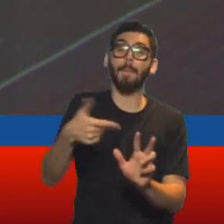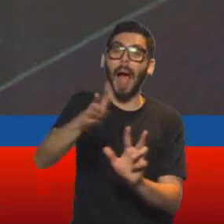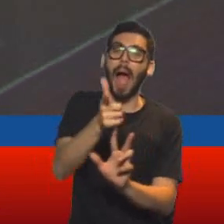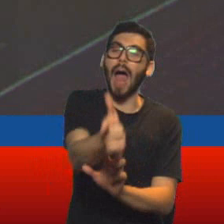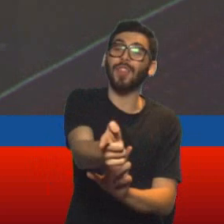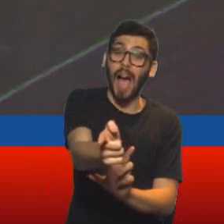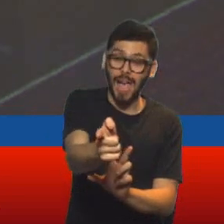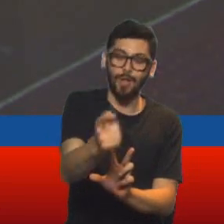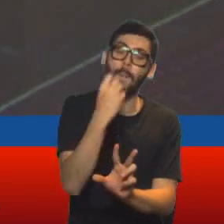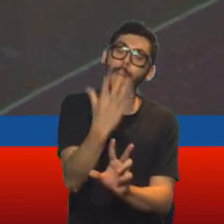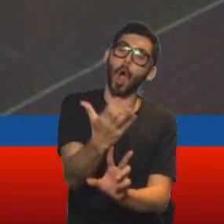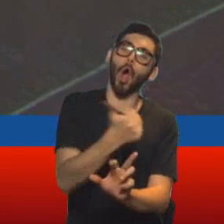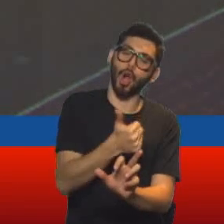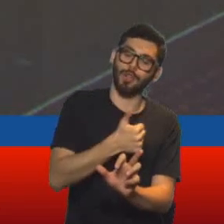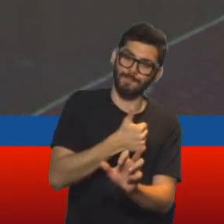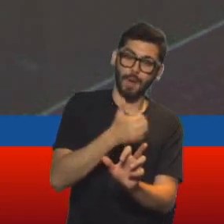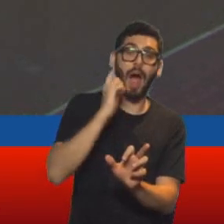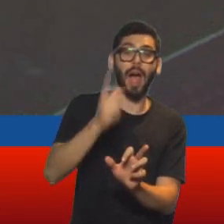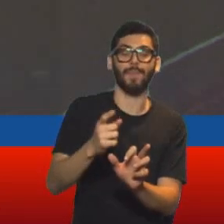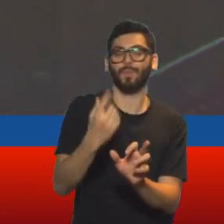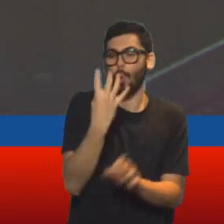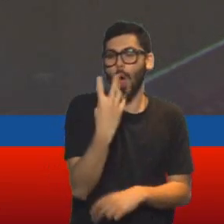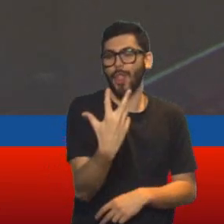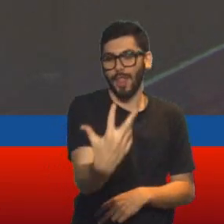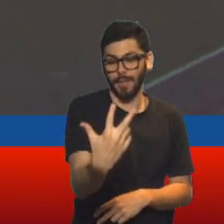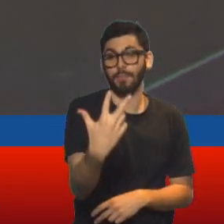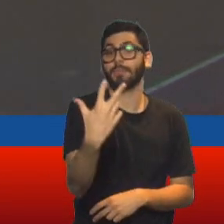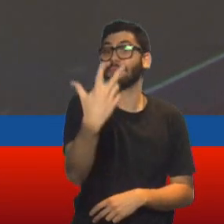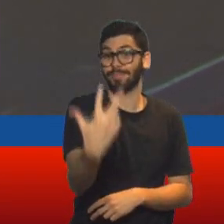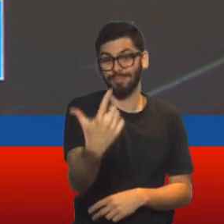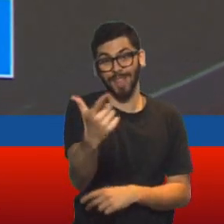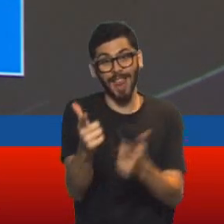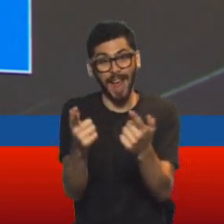Argentina con este 4-3-3 clásico con Messi,